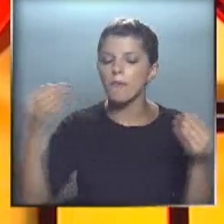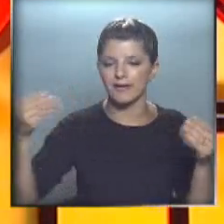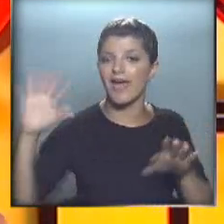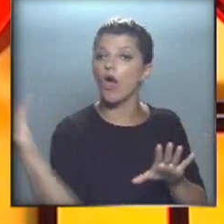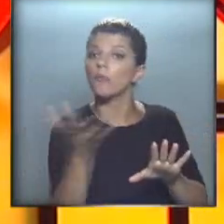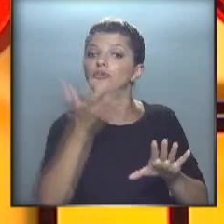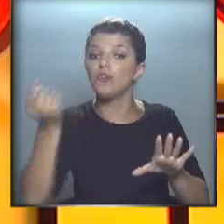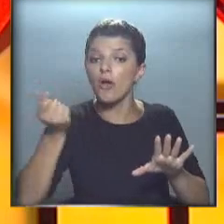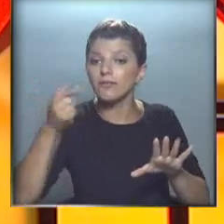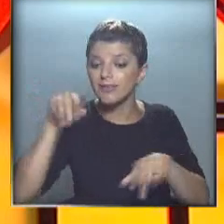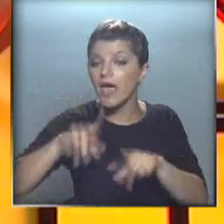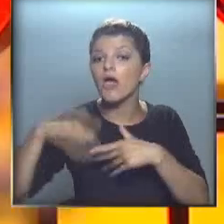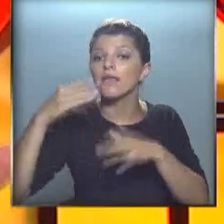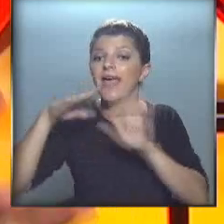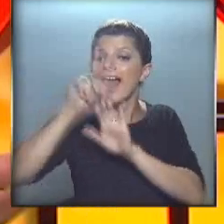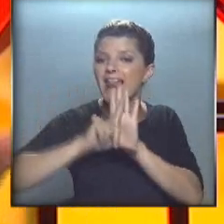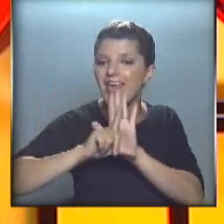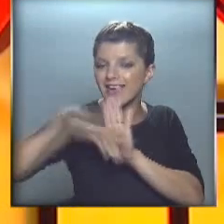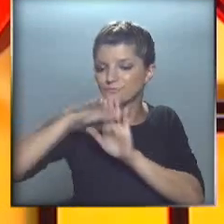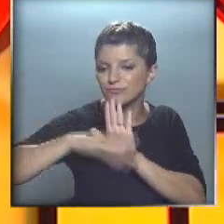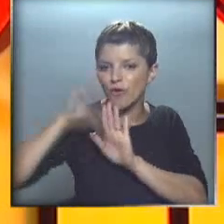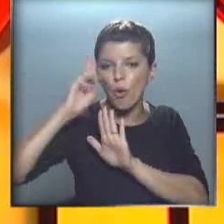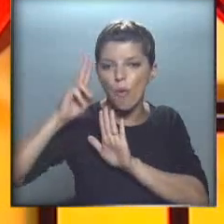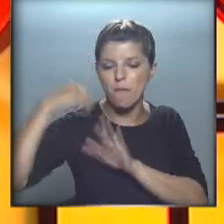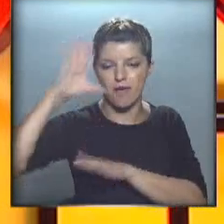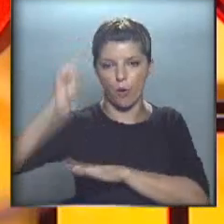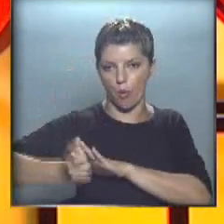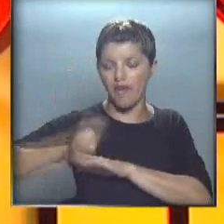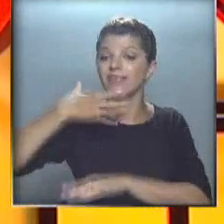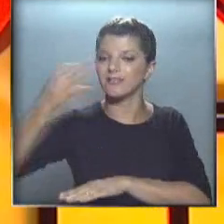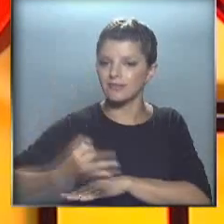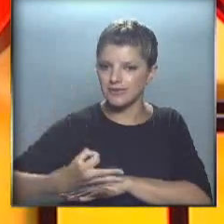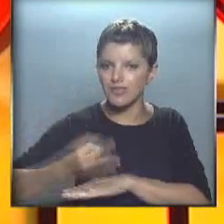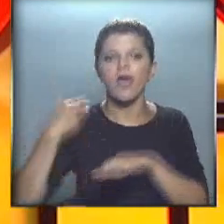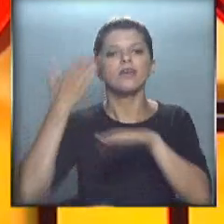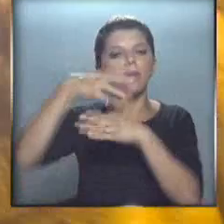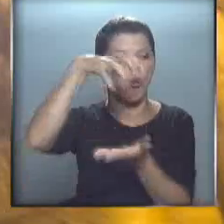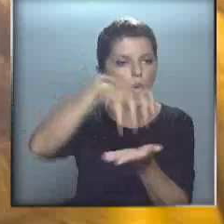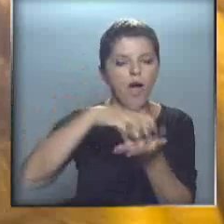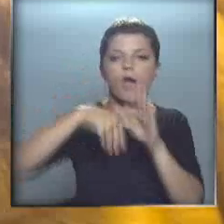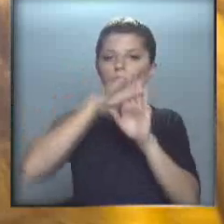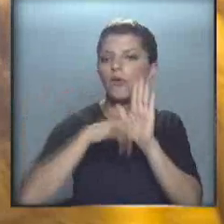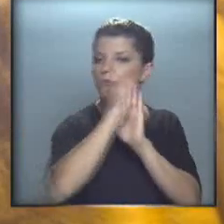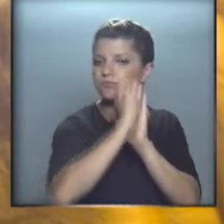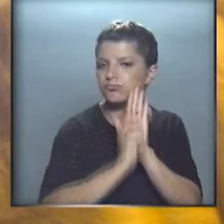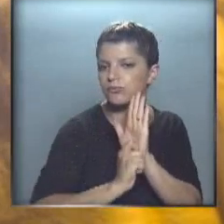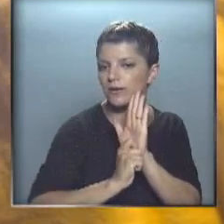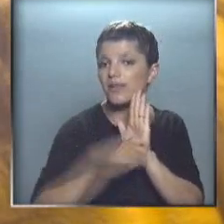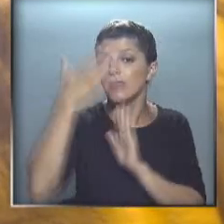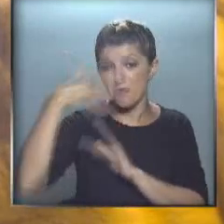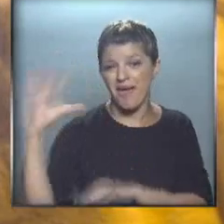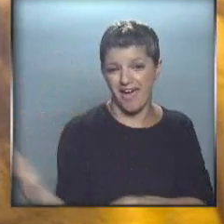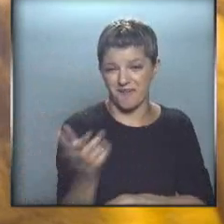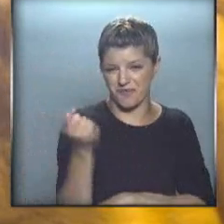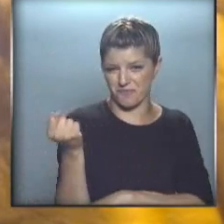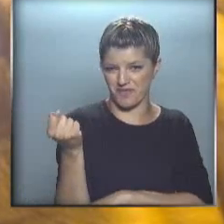un juez, se hace legalmente, se va al juzgado, se hacen papeles, se llenan formularios y ahí se puede adoptar. En nuestro caso